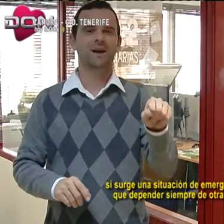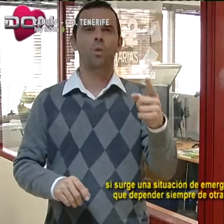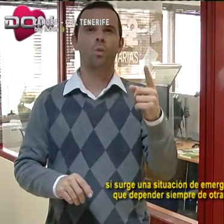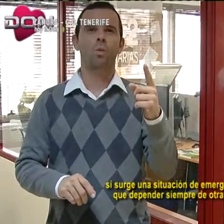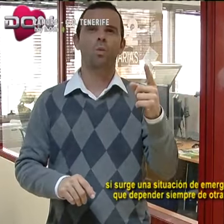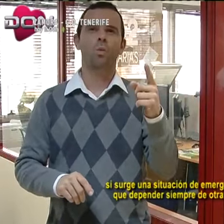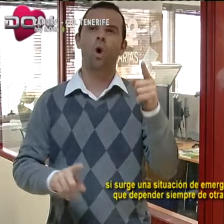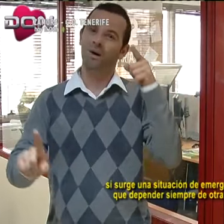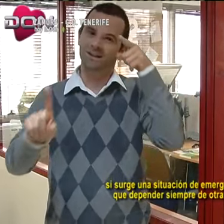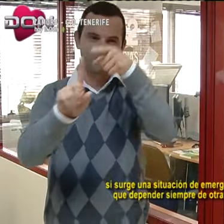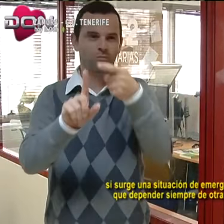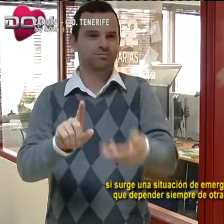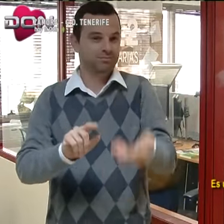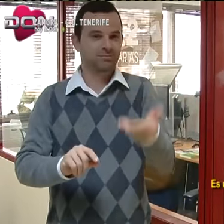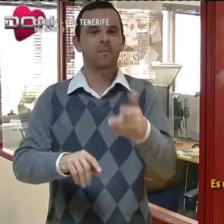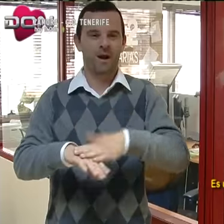persona que nos esté ayudando.